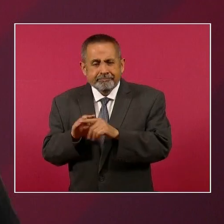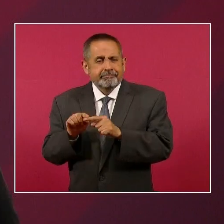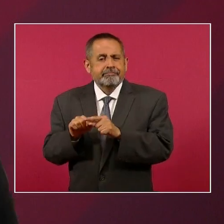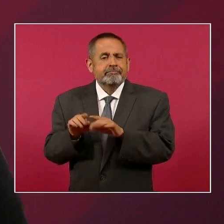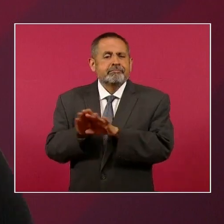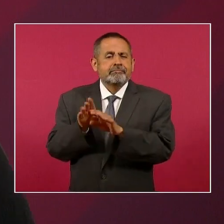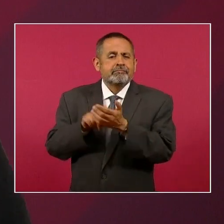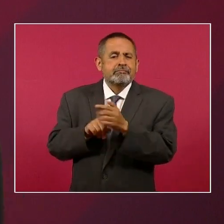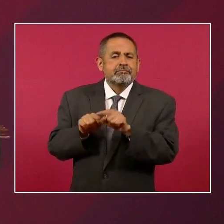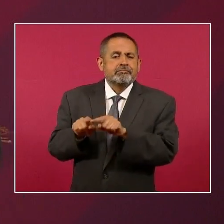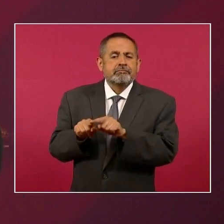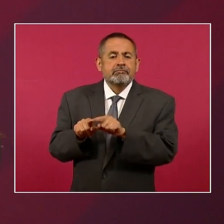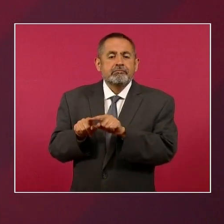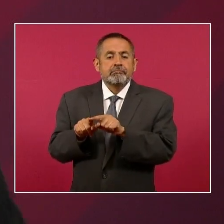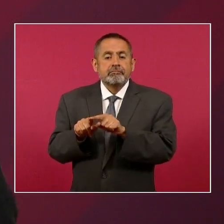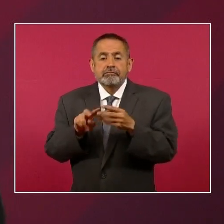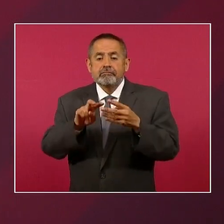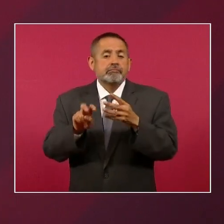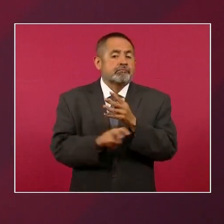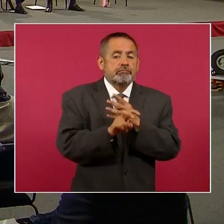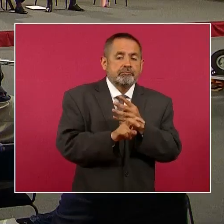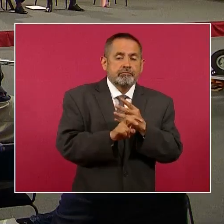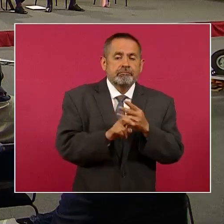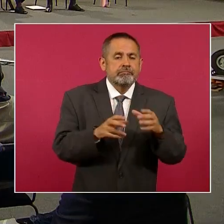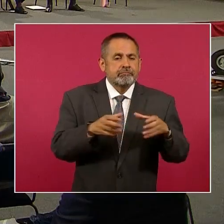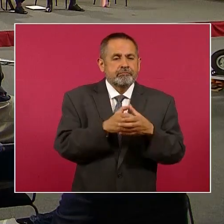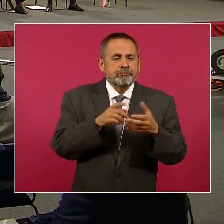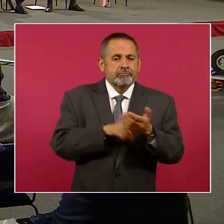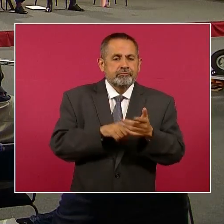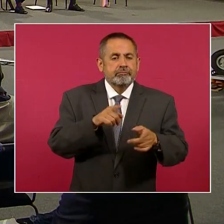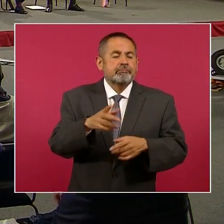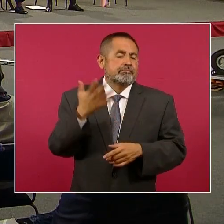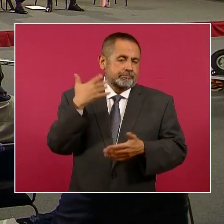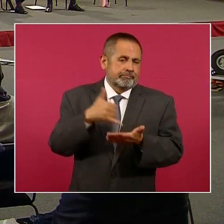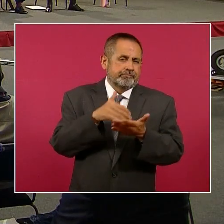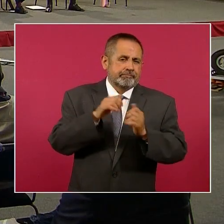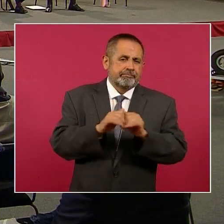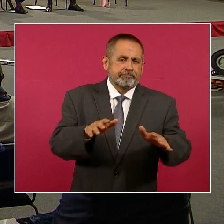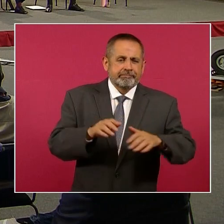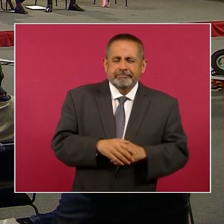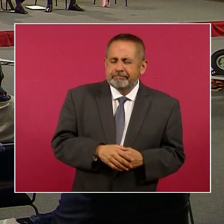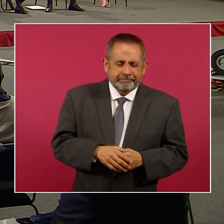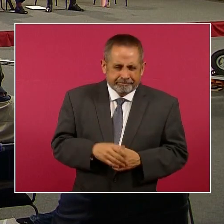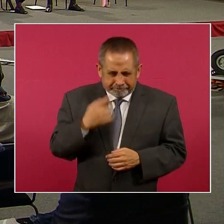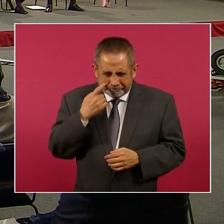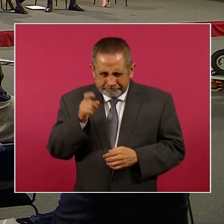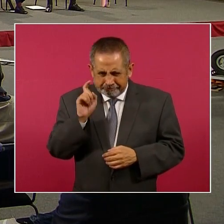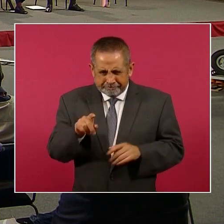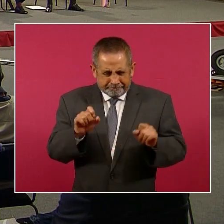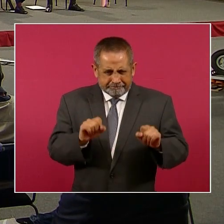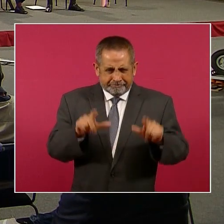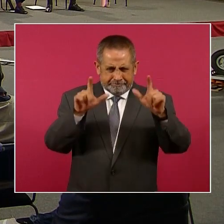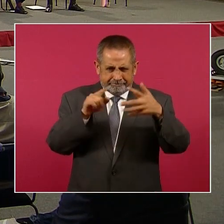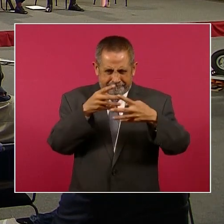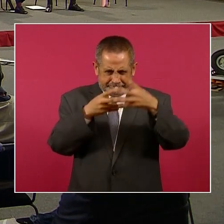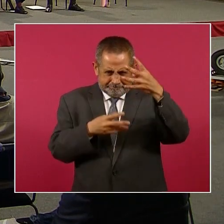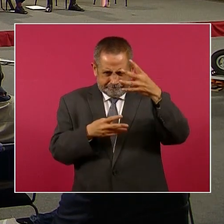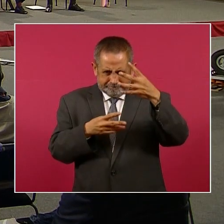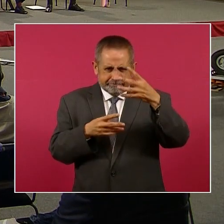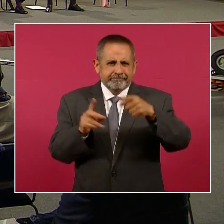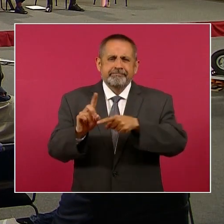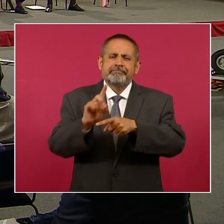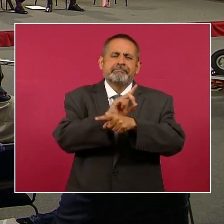que realizábamos la investigación, esto es lo que aparecía, que se había publicado hace unos días, pero al darle clic era una nota